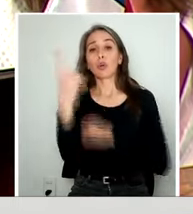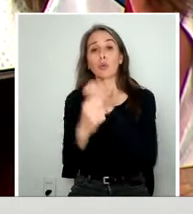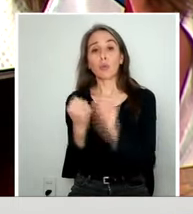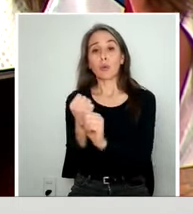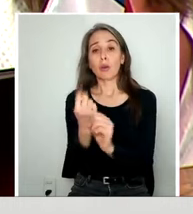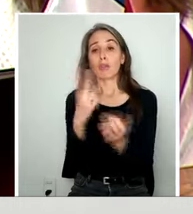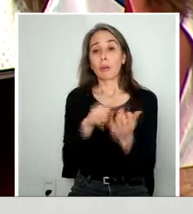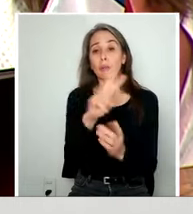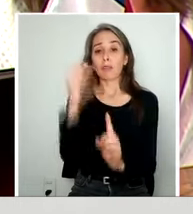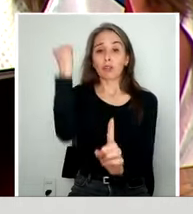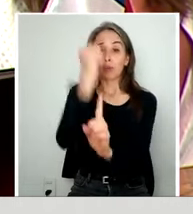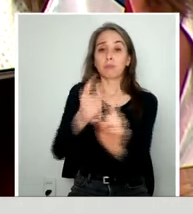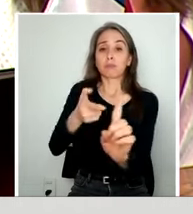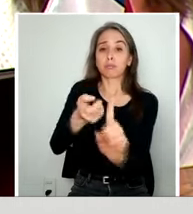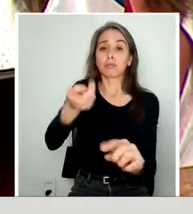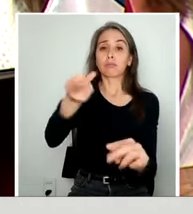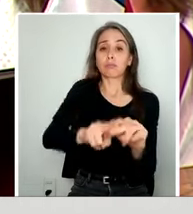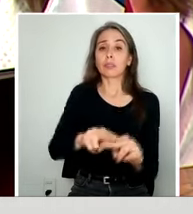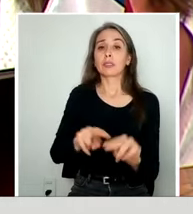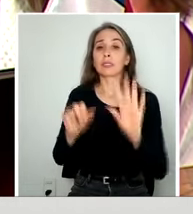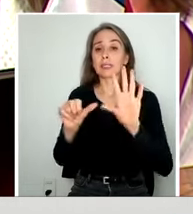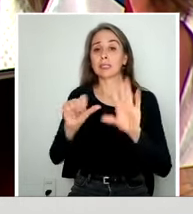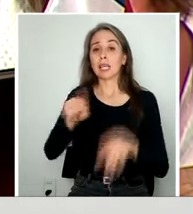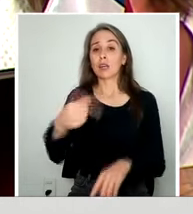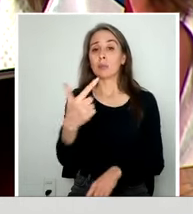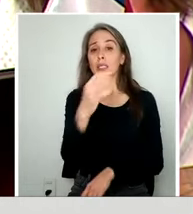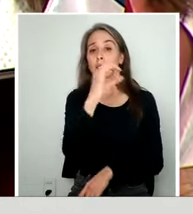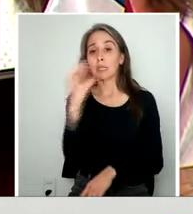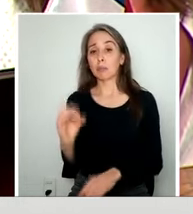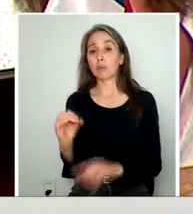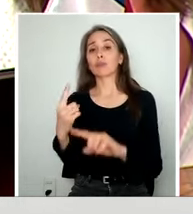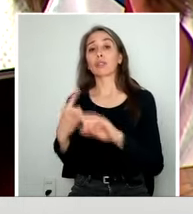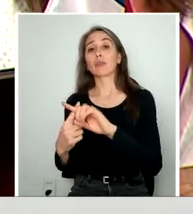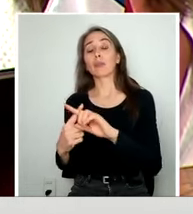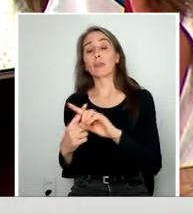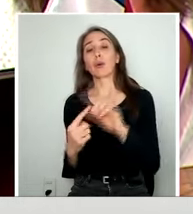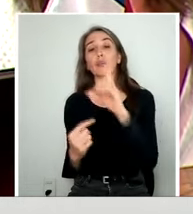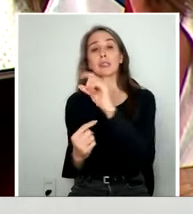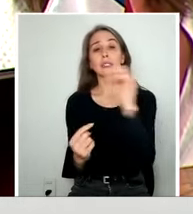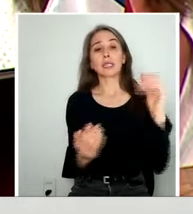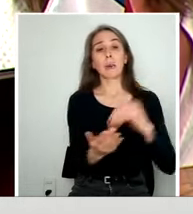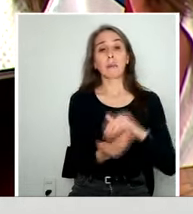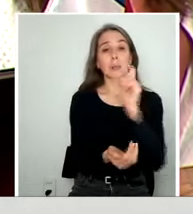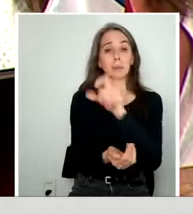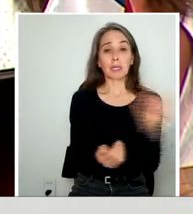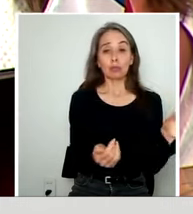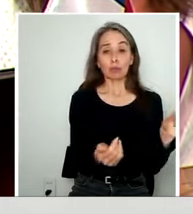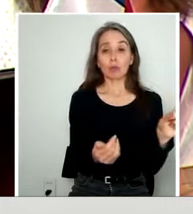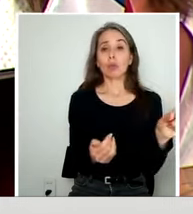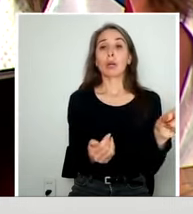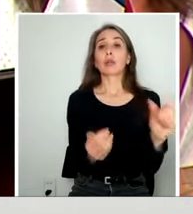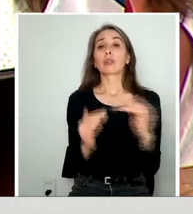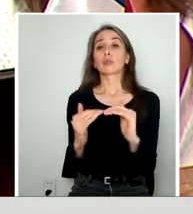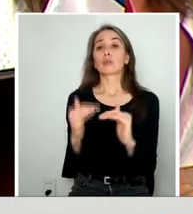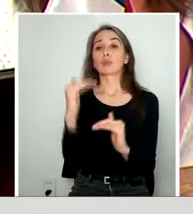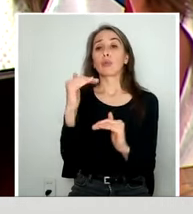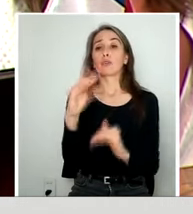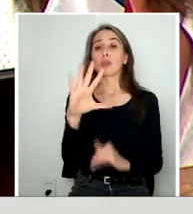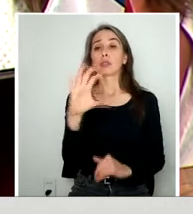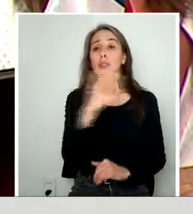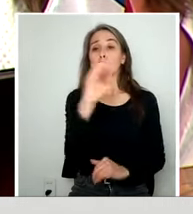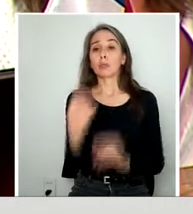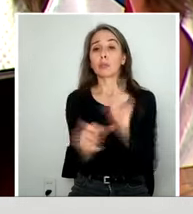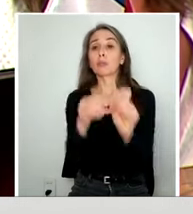o sea una tasa de 6.7 por cada 100.000 habitantes dando un incremento cercano al 50%